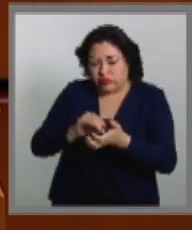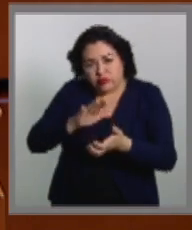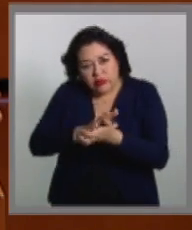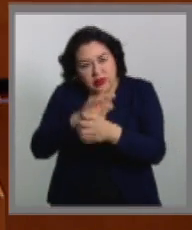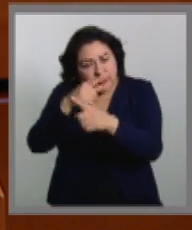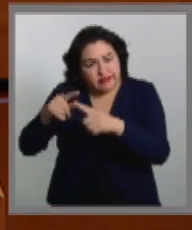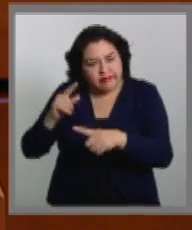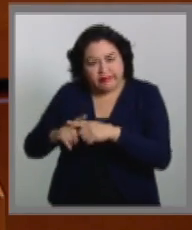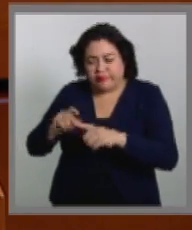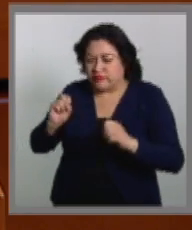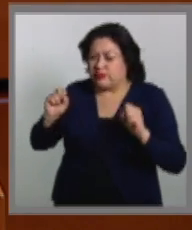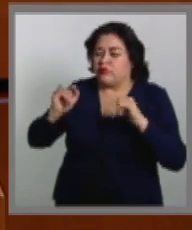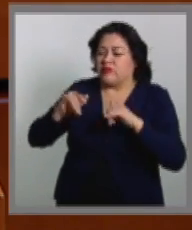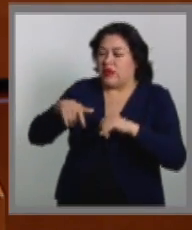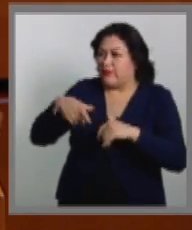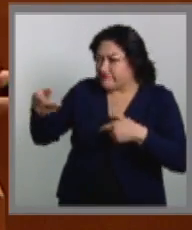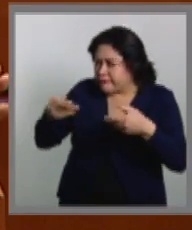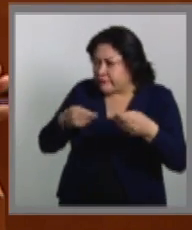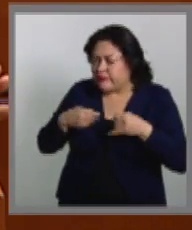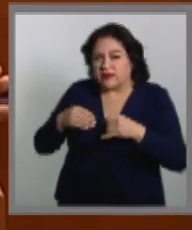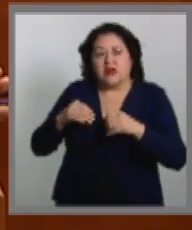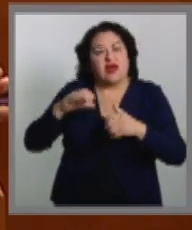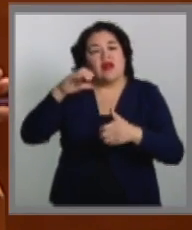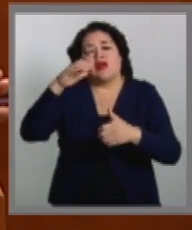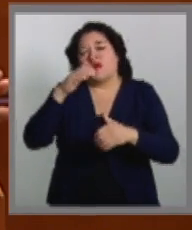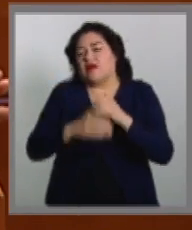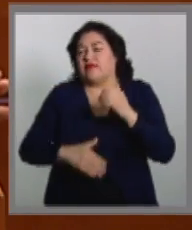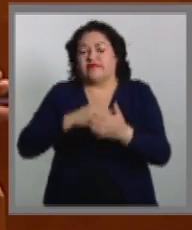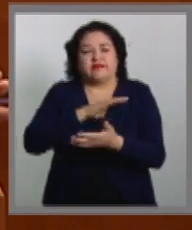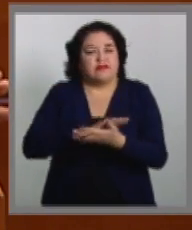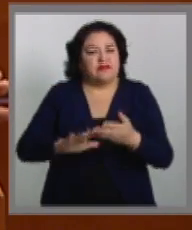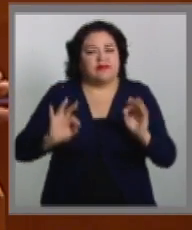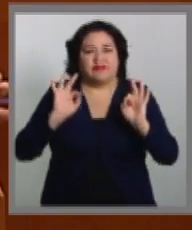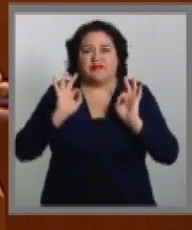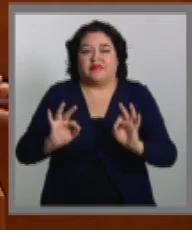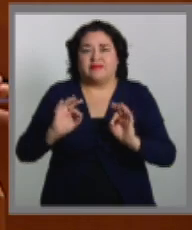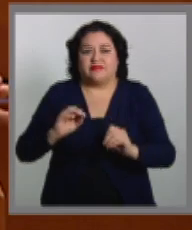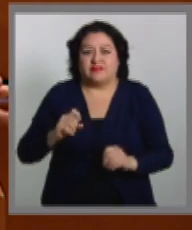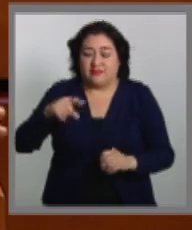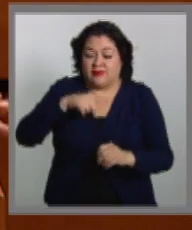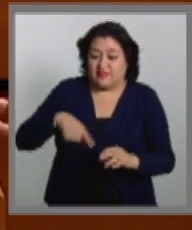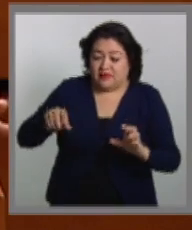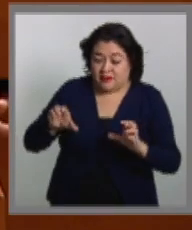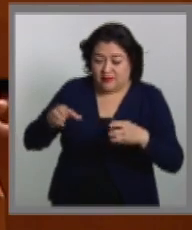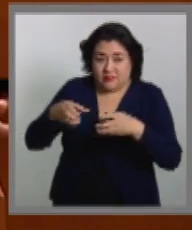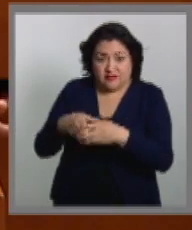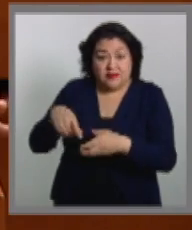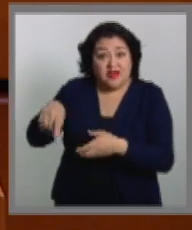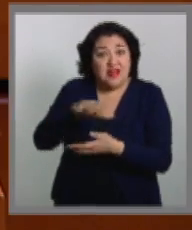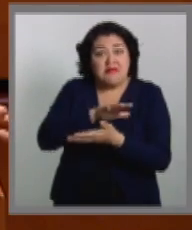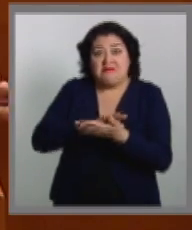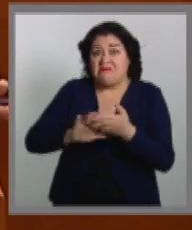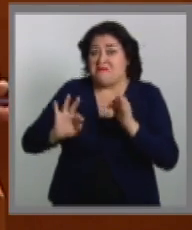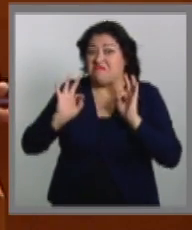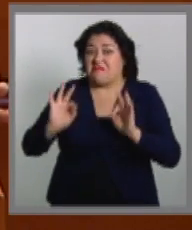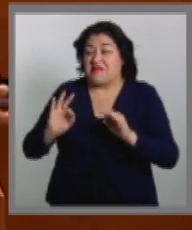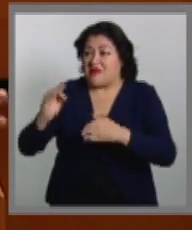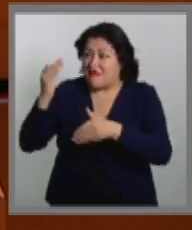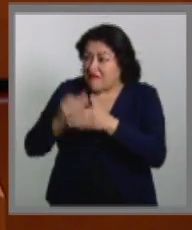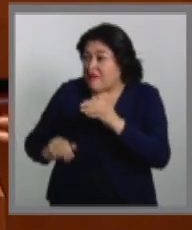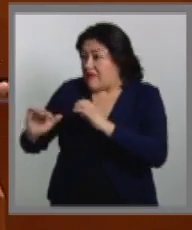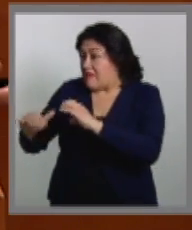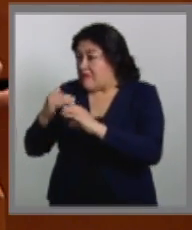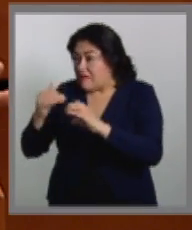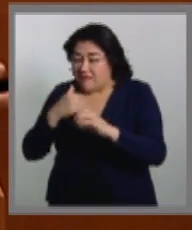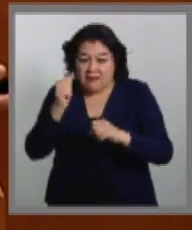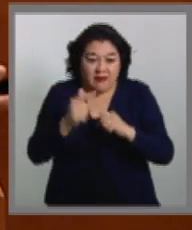para poder desahogar, y creo que había que reconocer que sea una comisión que esté terminando en ceros, cero rezago. A lo